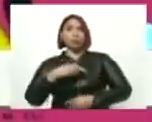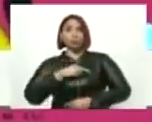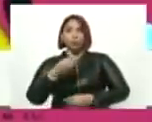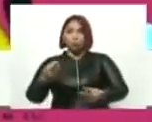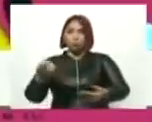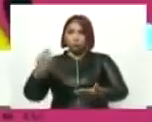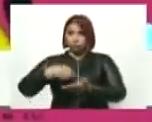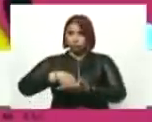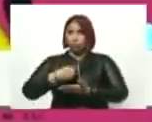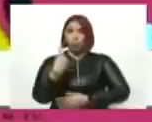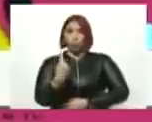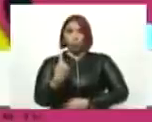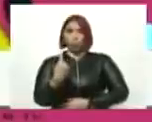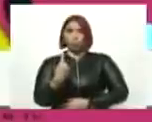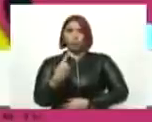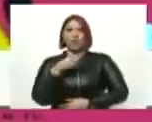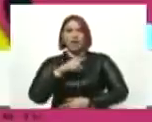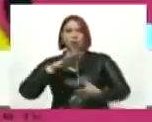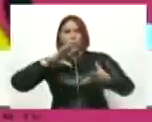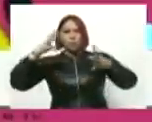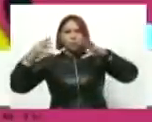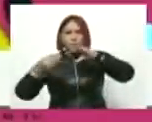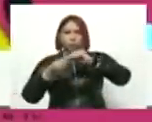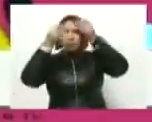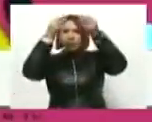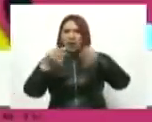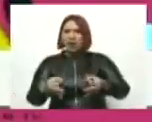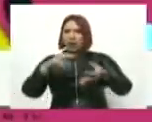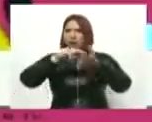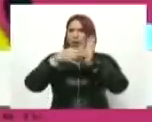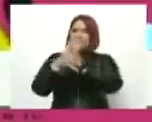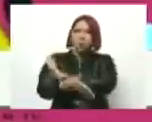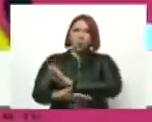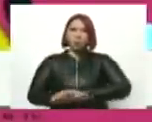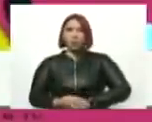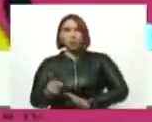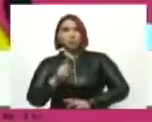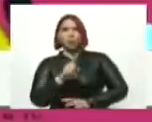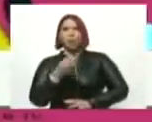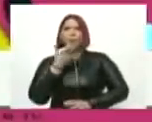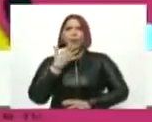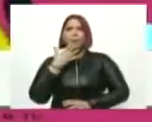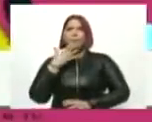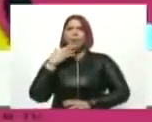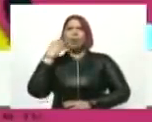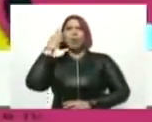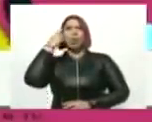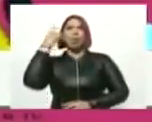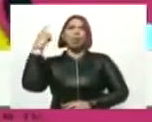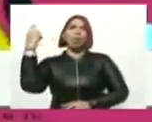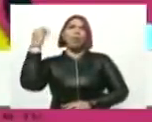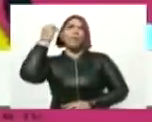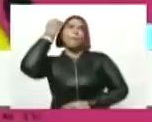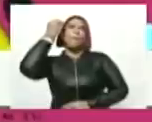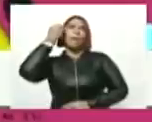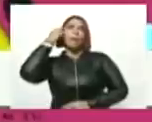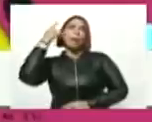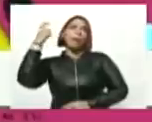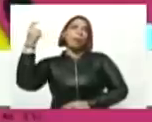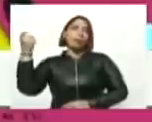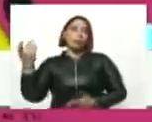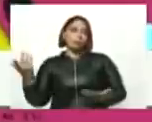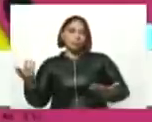crítica en el contexto real, no de la fantasía. No de la